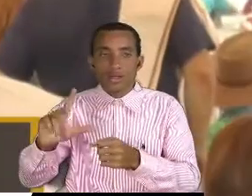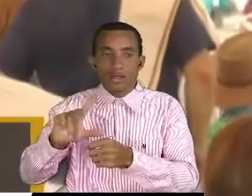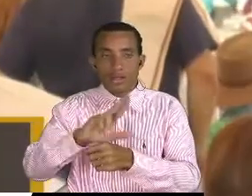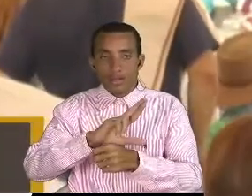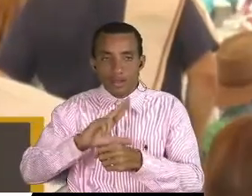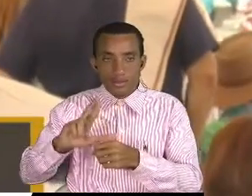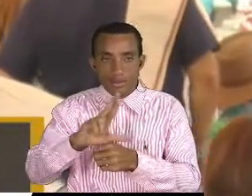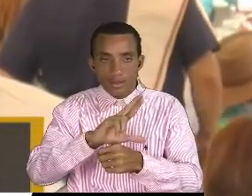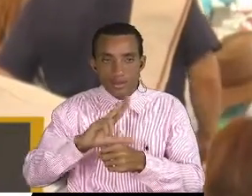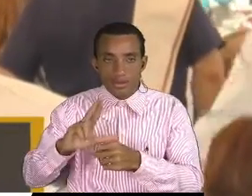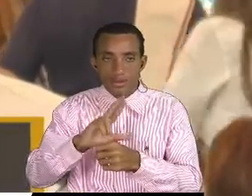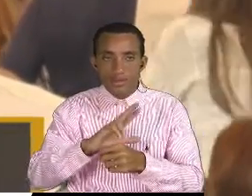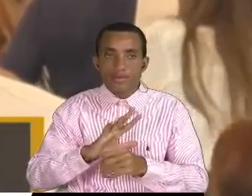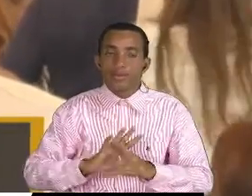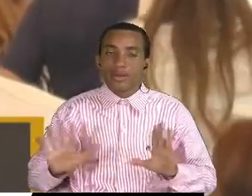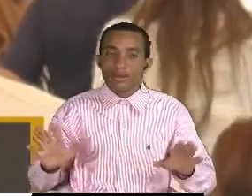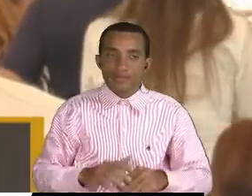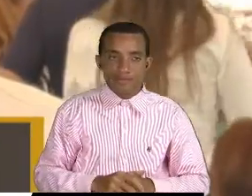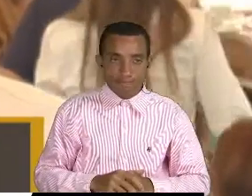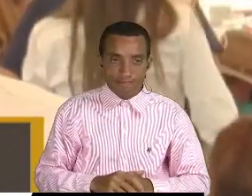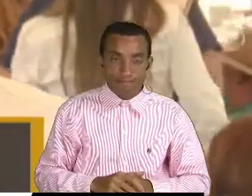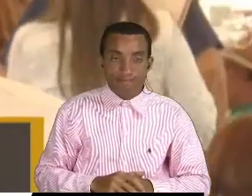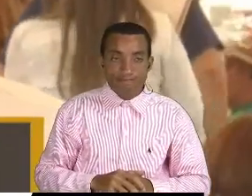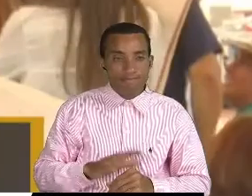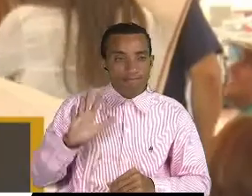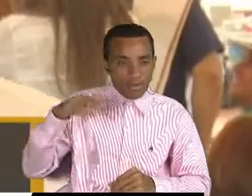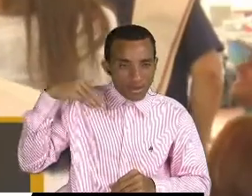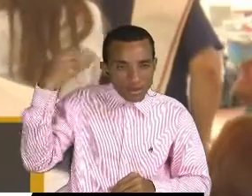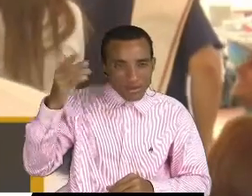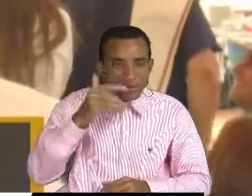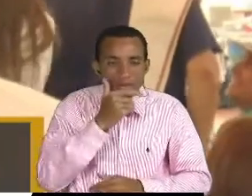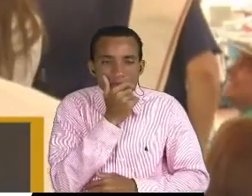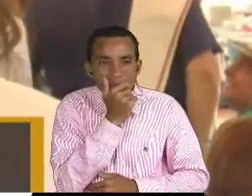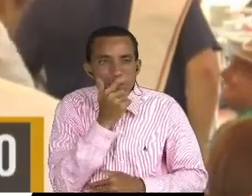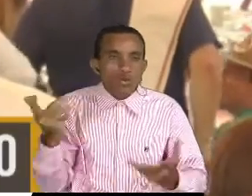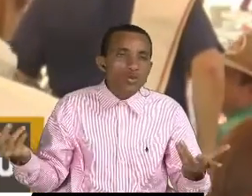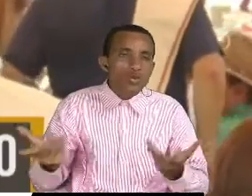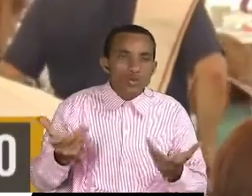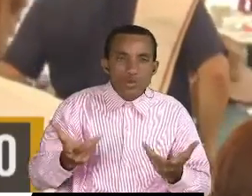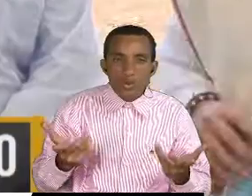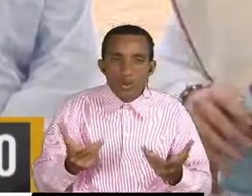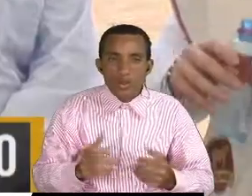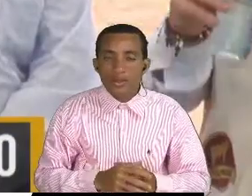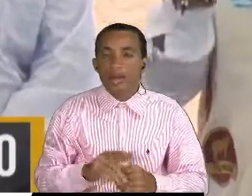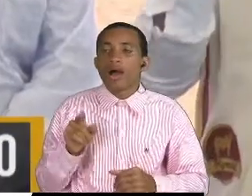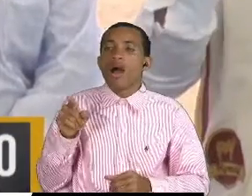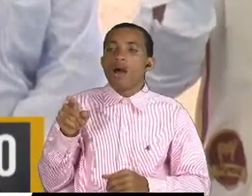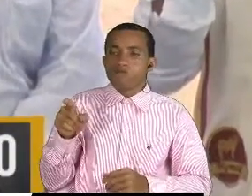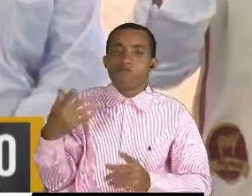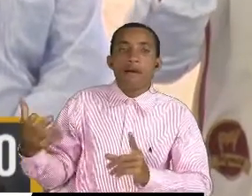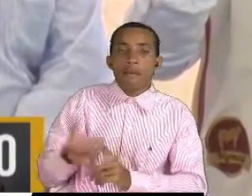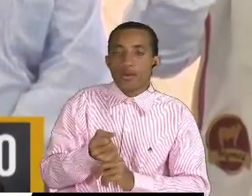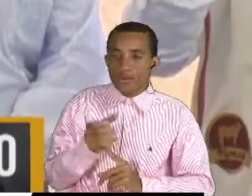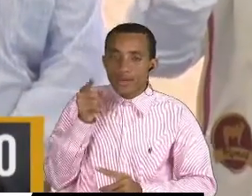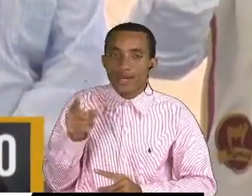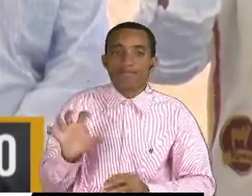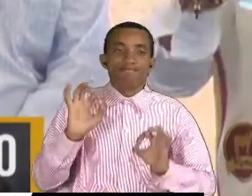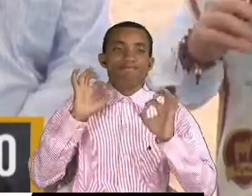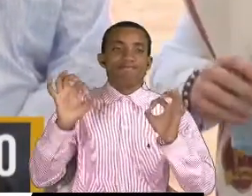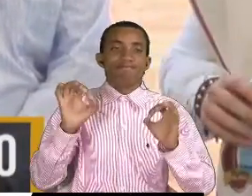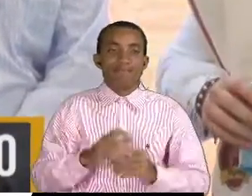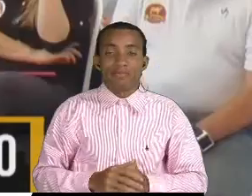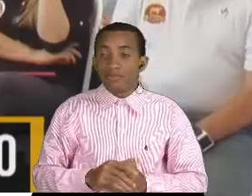nos ponemos manos a la obra. Es cuando empezamos a mirar dónde podemos construir y encontramos que este es el sitio ideal. El presidente de la Junta de Acción Comunal, Fabio